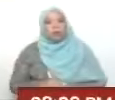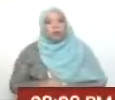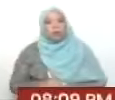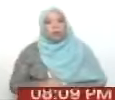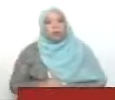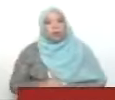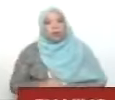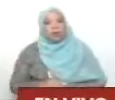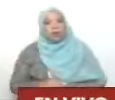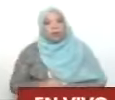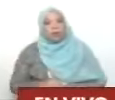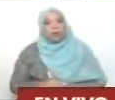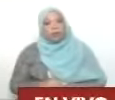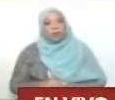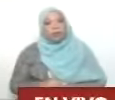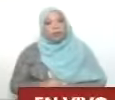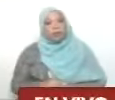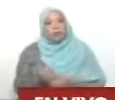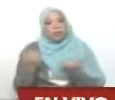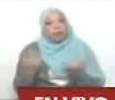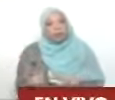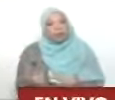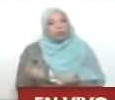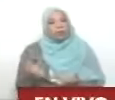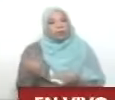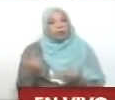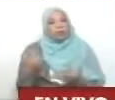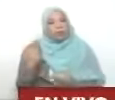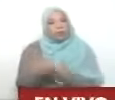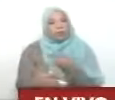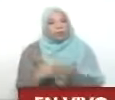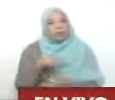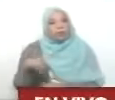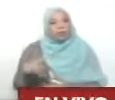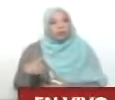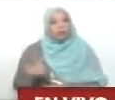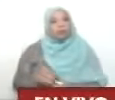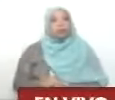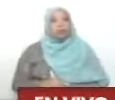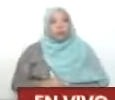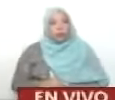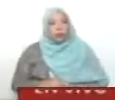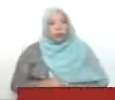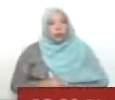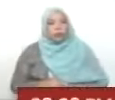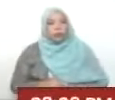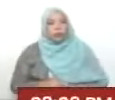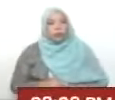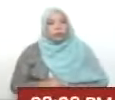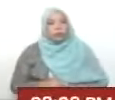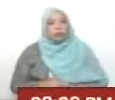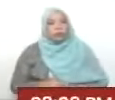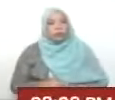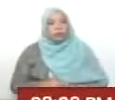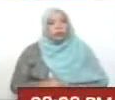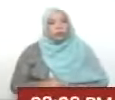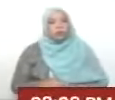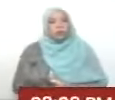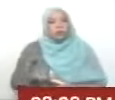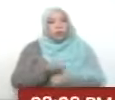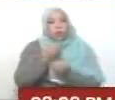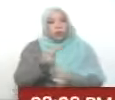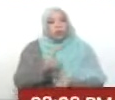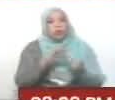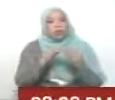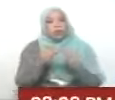Hay que retomar muchas banderas originales, como los proyectos económicos, para que sean consejos comunales y